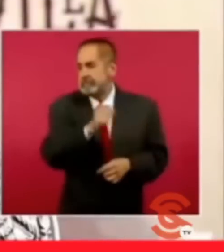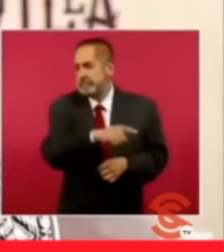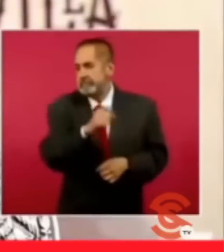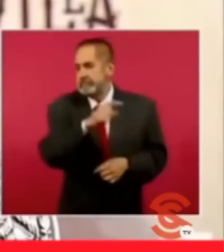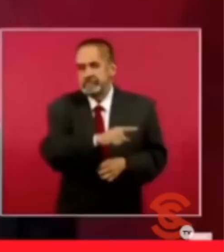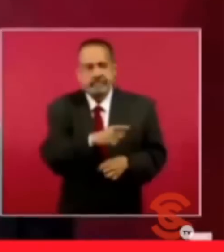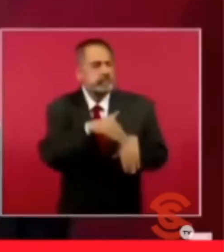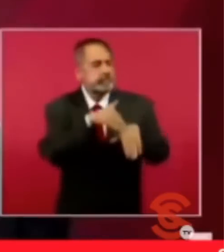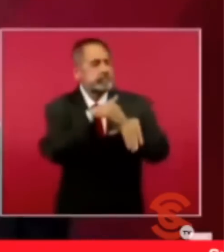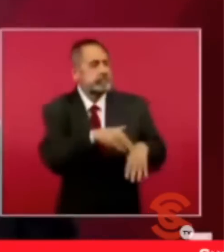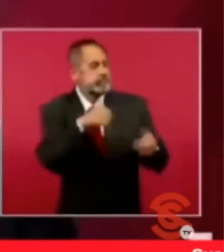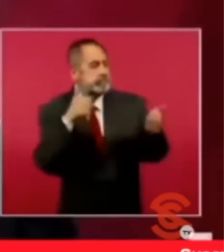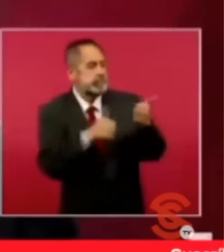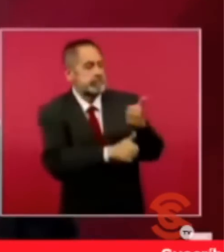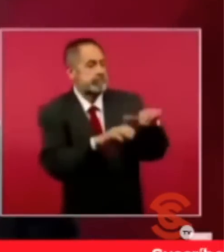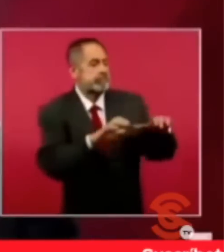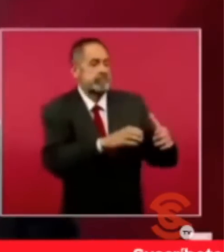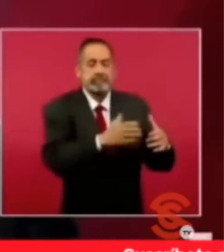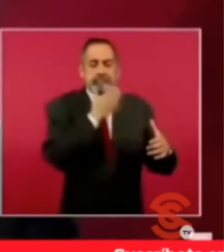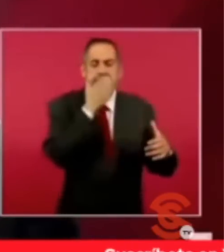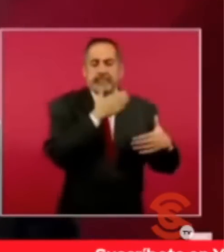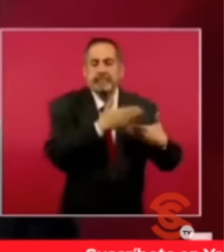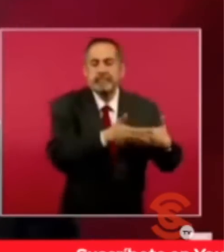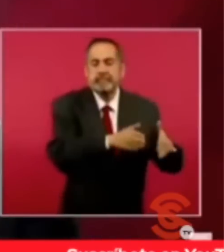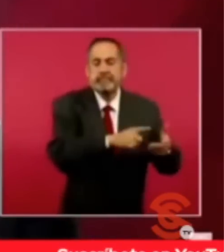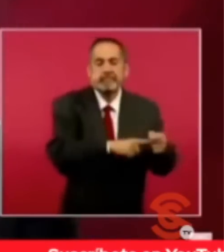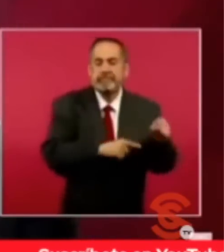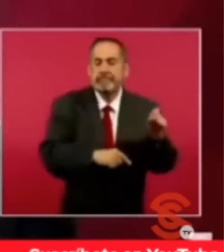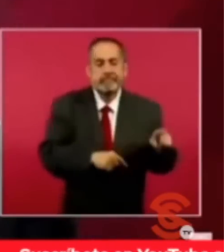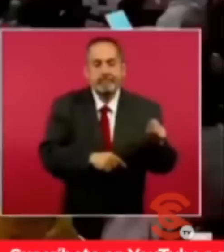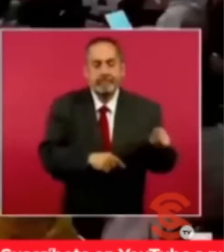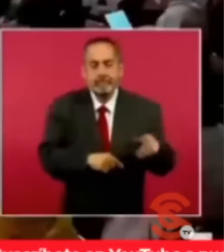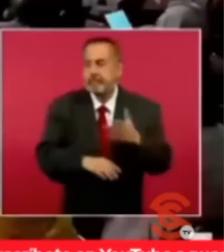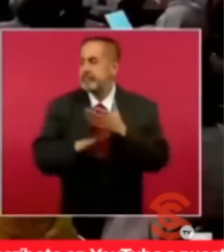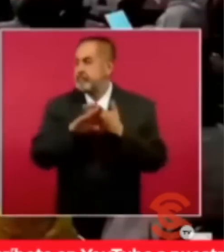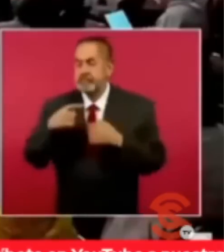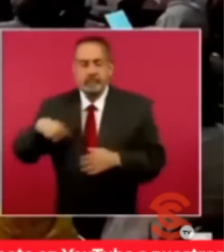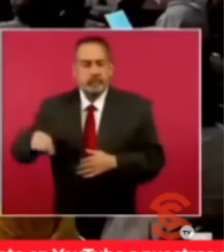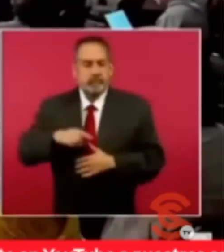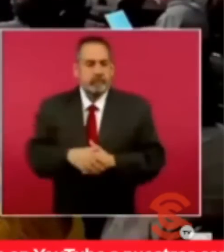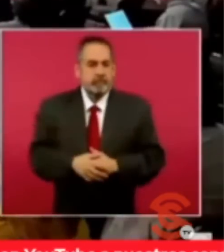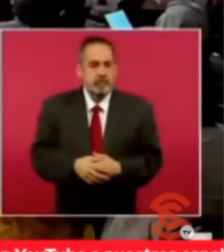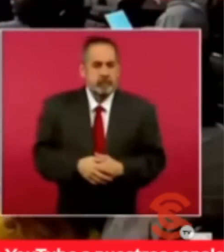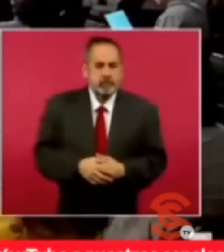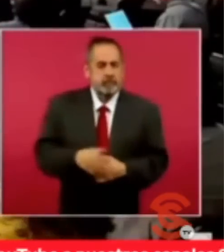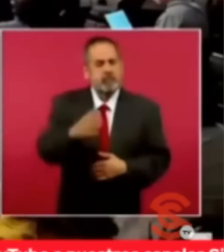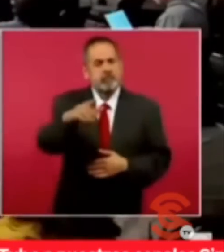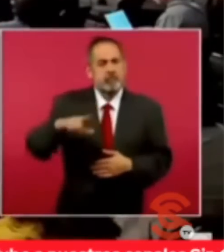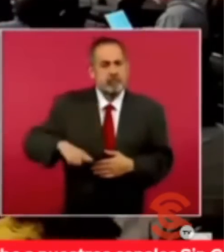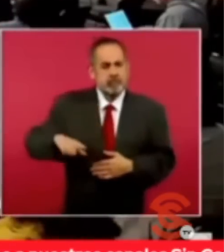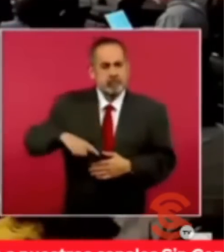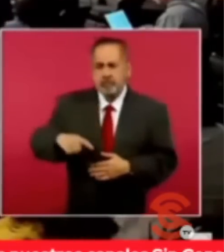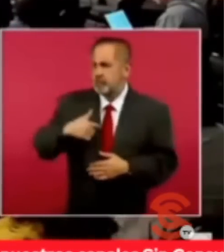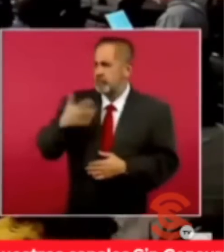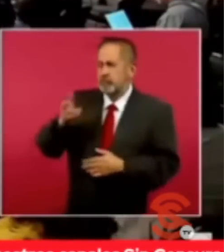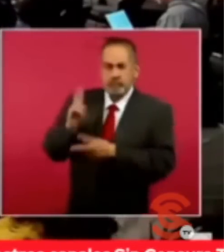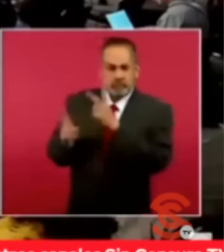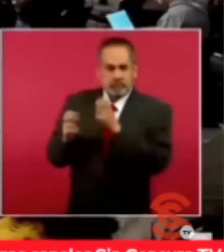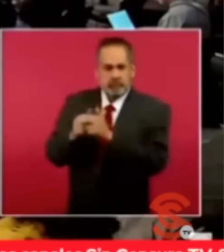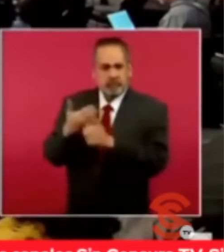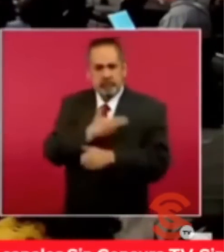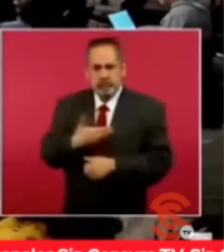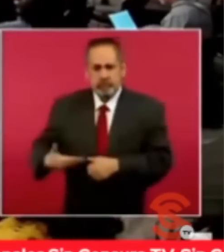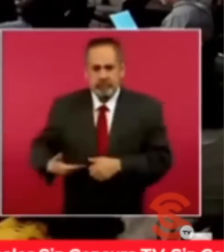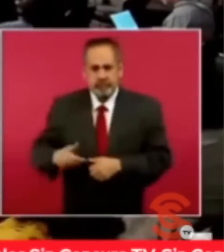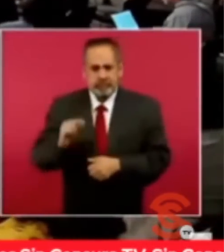al conservadurismo y desde luego contraria al interés nacional. Pero ¿cuál sería la postura del gobierno? ¿Lo ha platicado con el presidente ahora